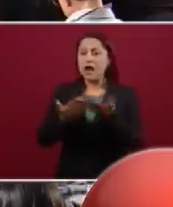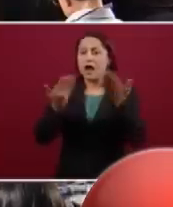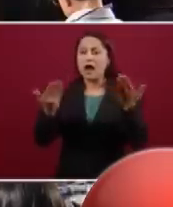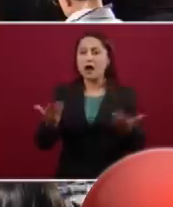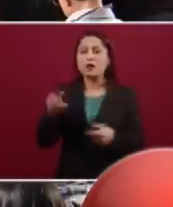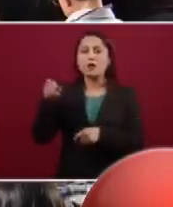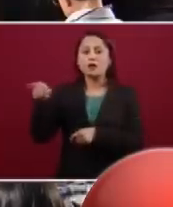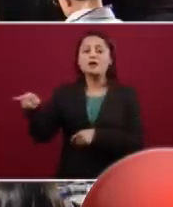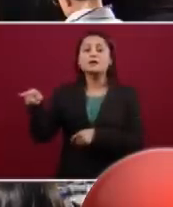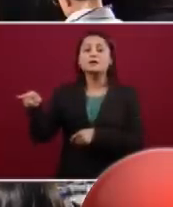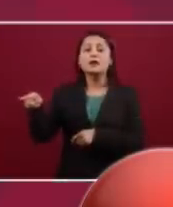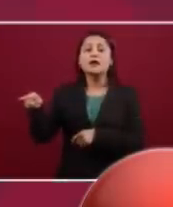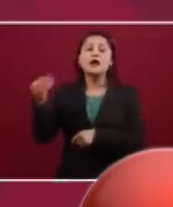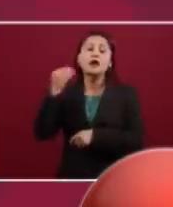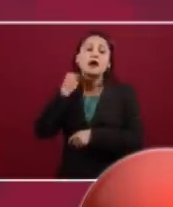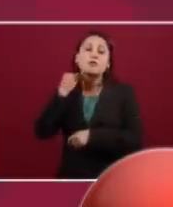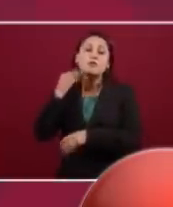conservadores,